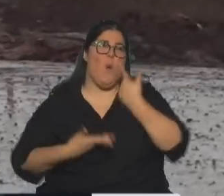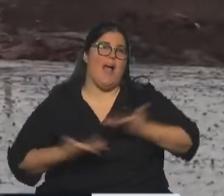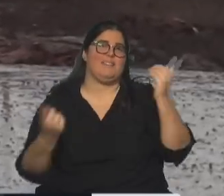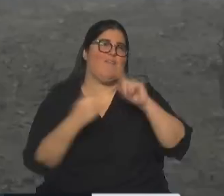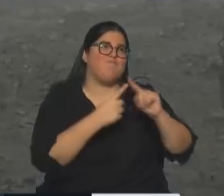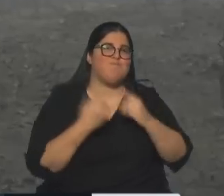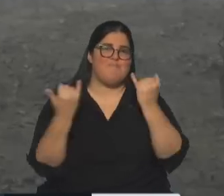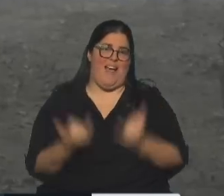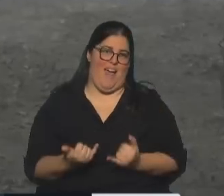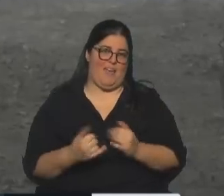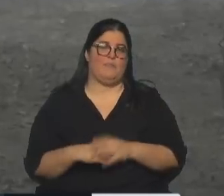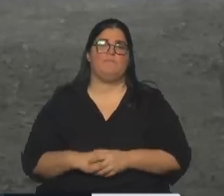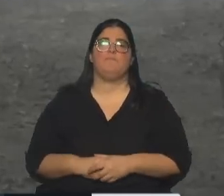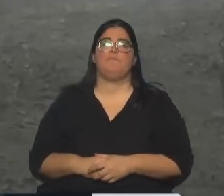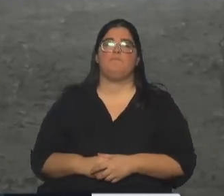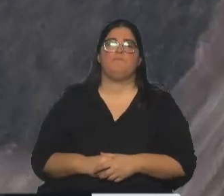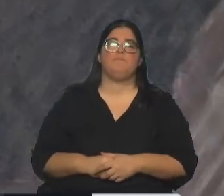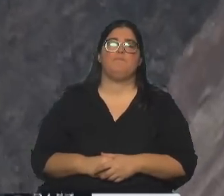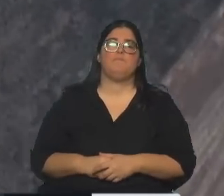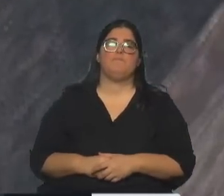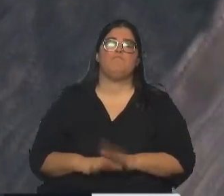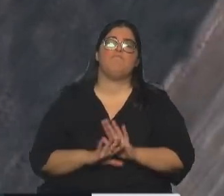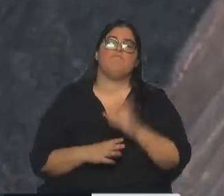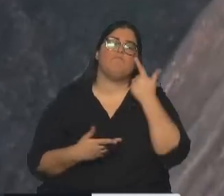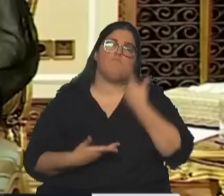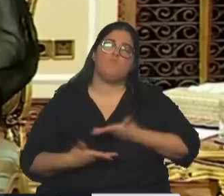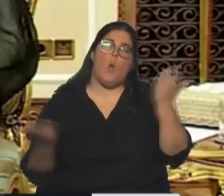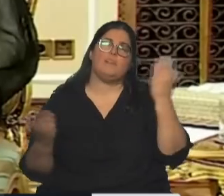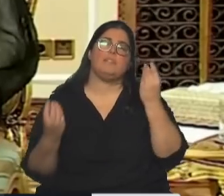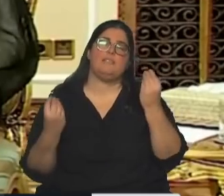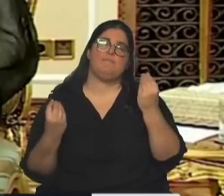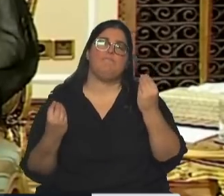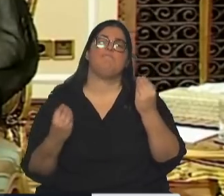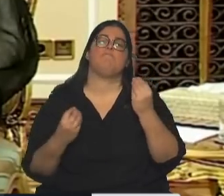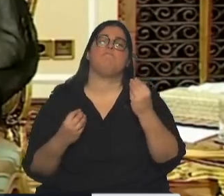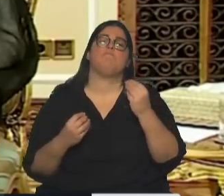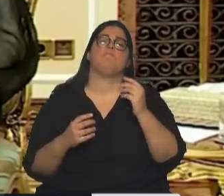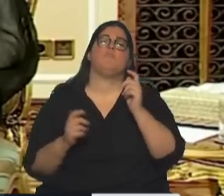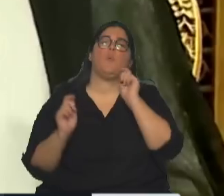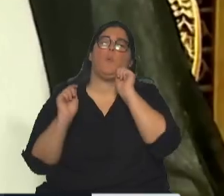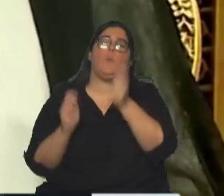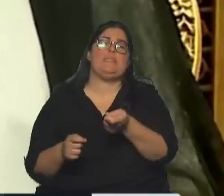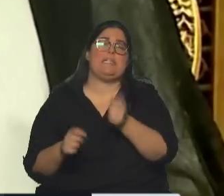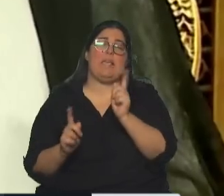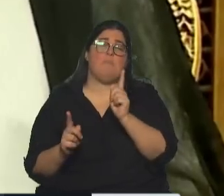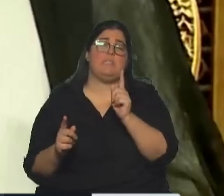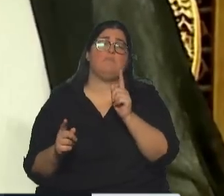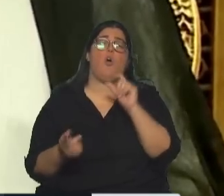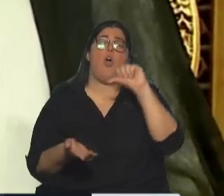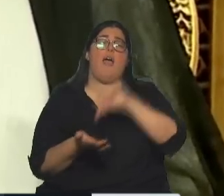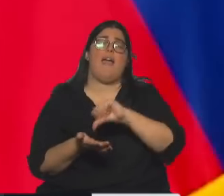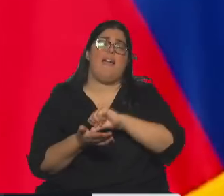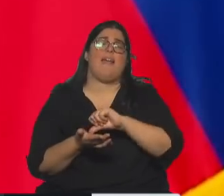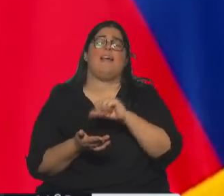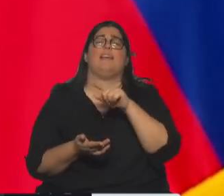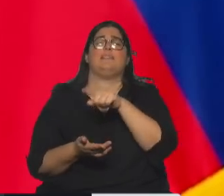las sanciones occidentales. Y el mensaje se cifra además en la visita al archienemigo de Washington, de los